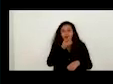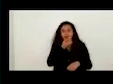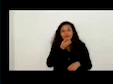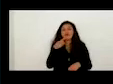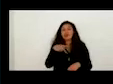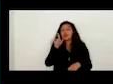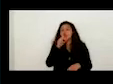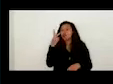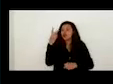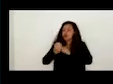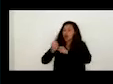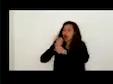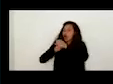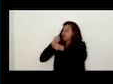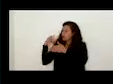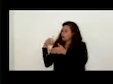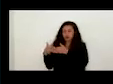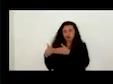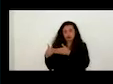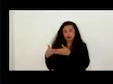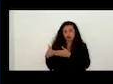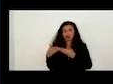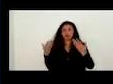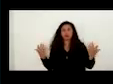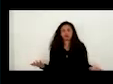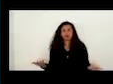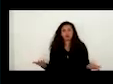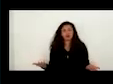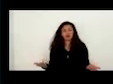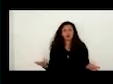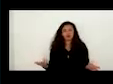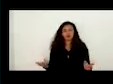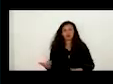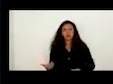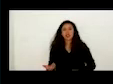últimos 2 años? Que el cómo llegue una persona